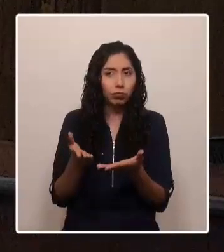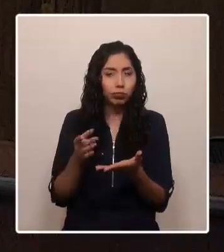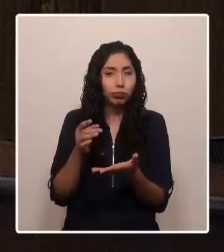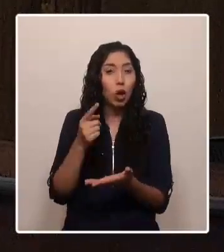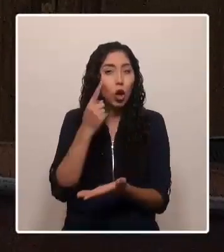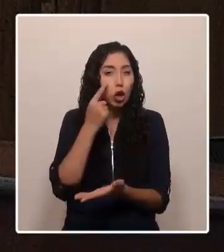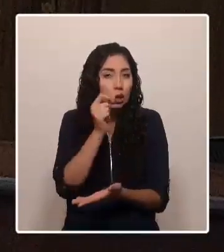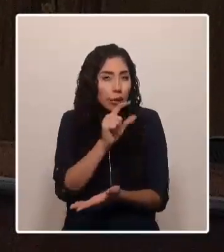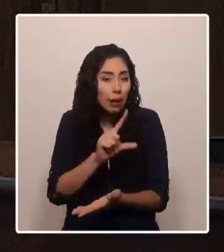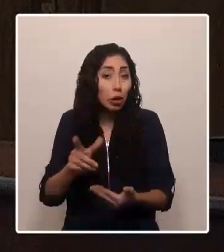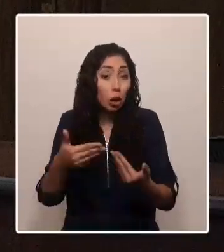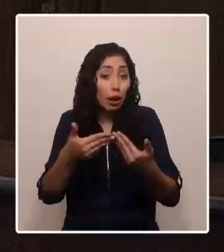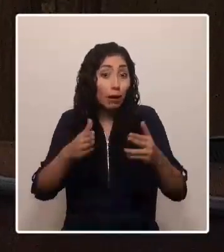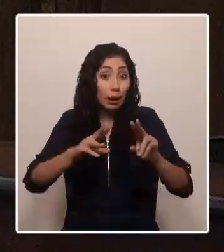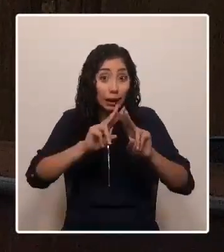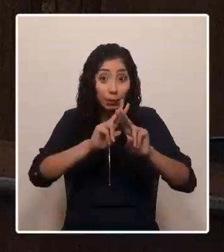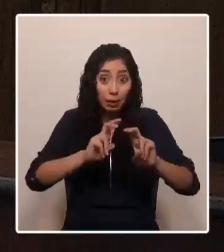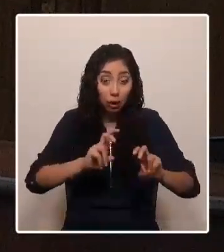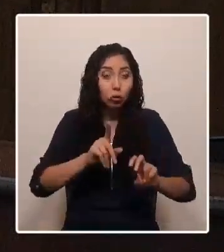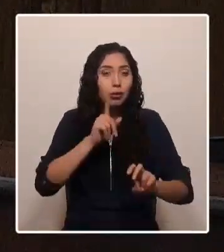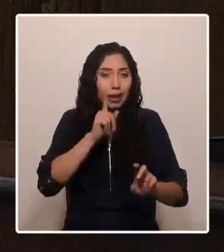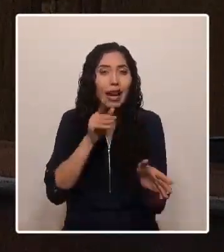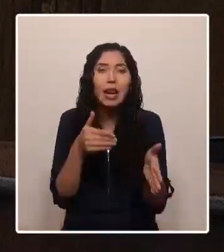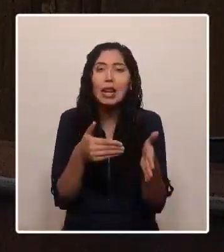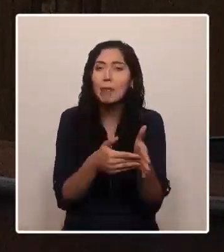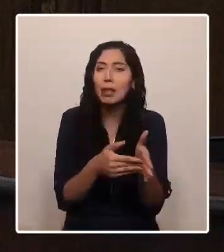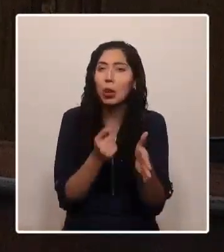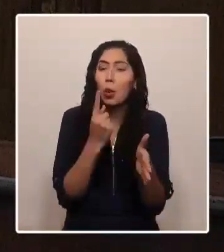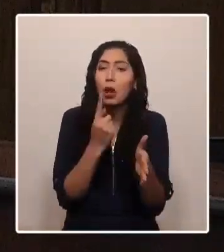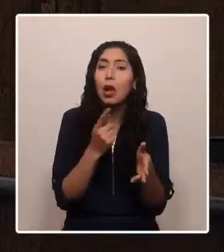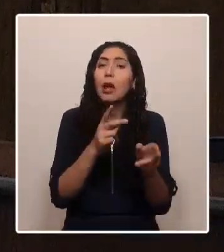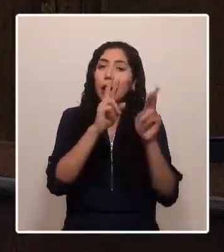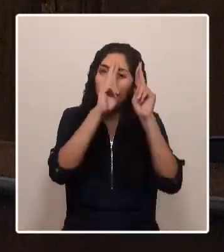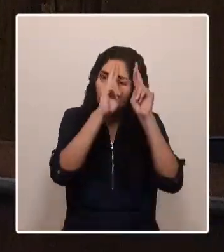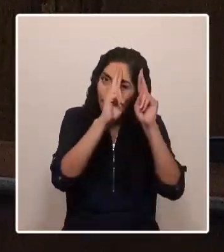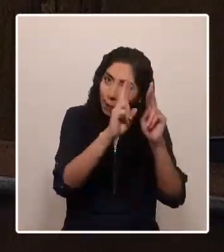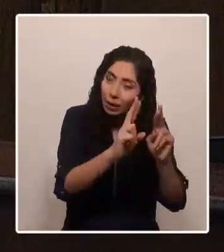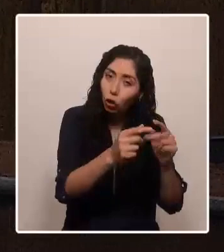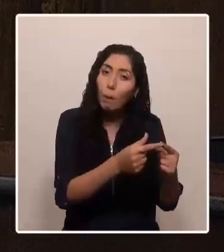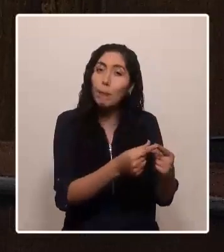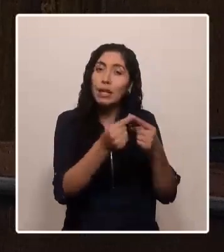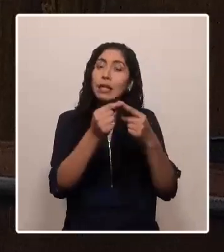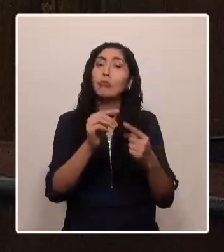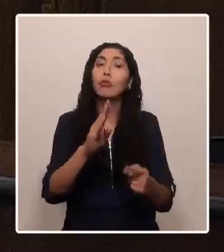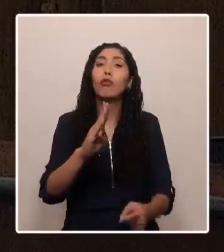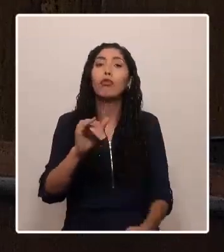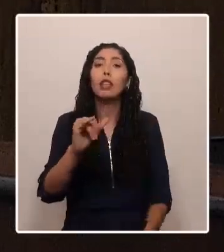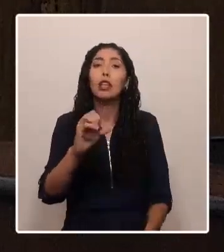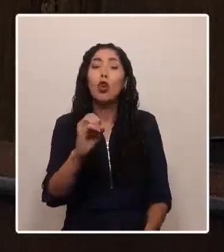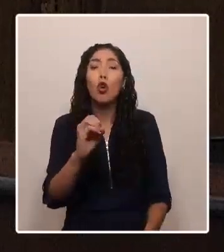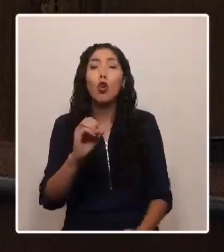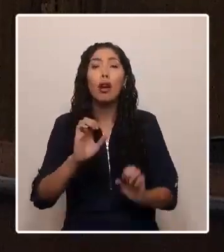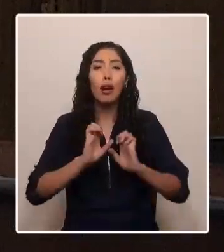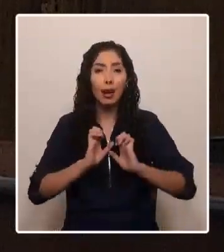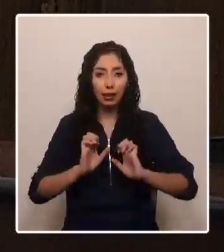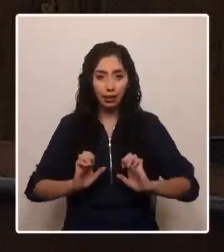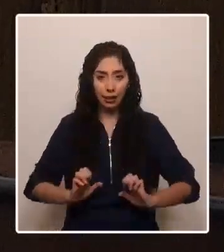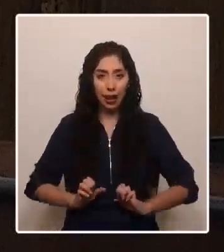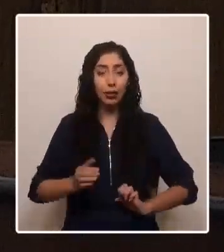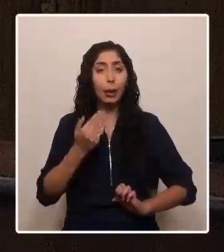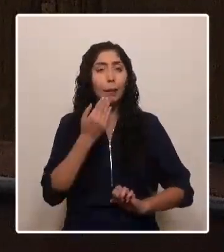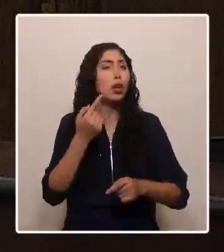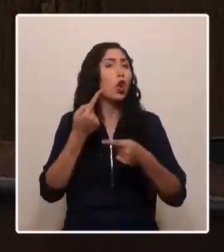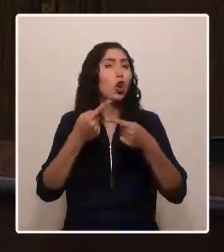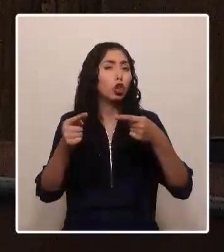investigación tiene como límite el respeto a los principios de la bioética, además de otros principios y